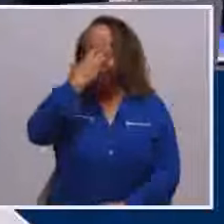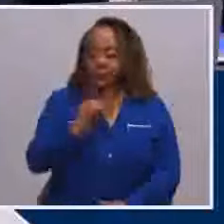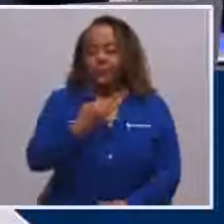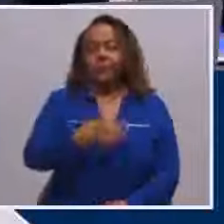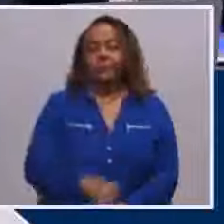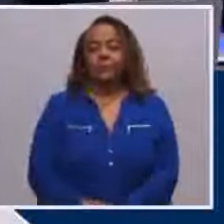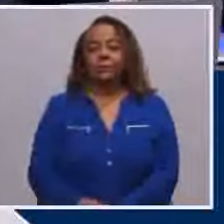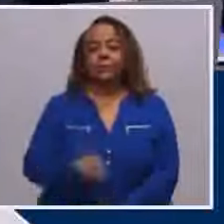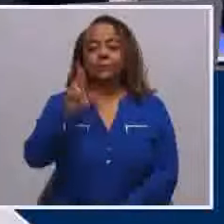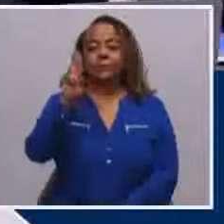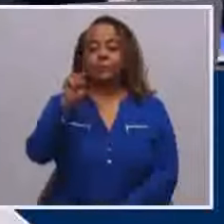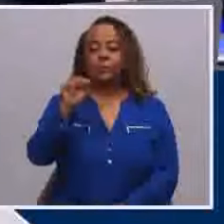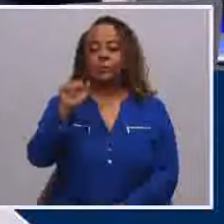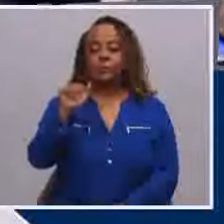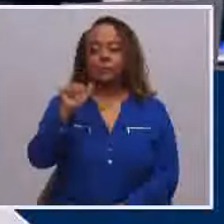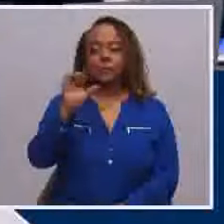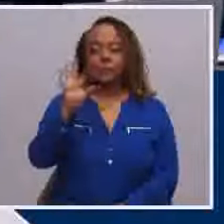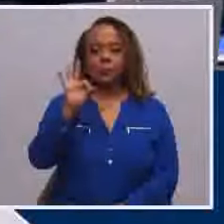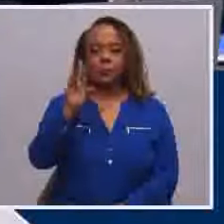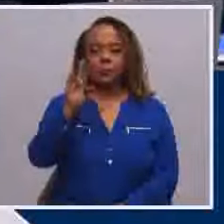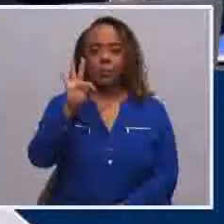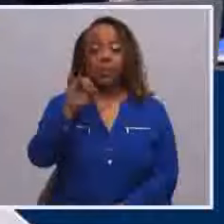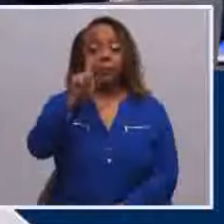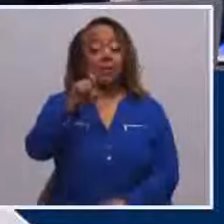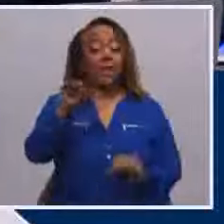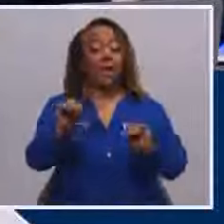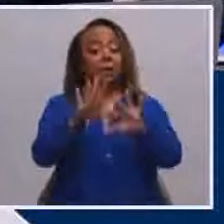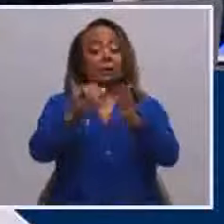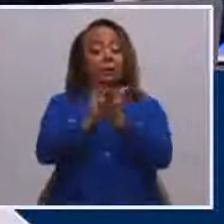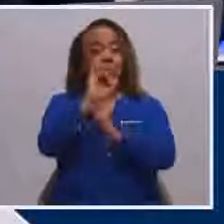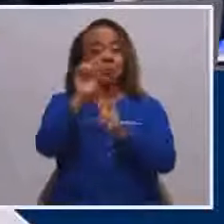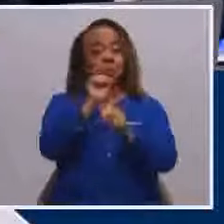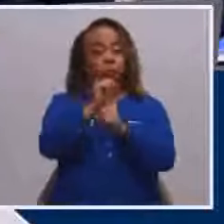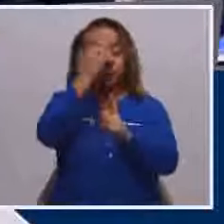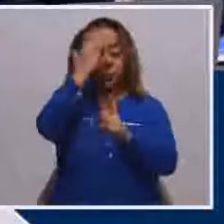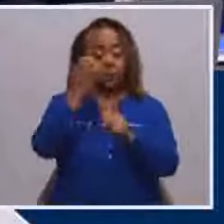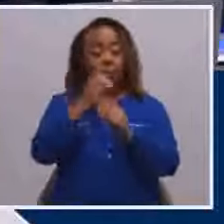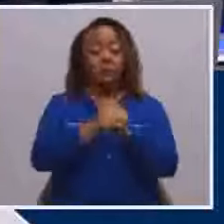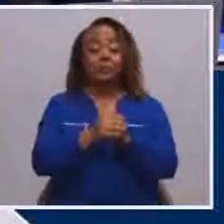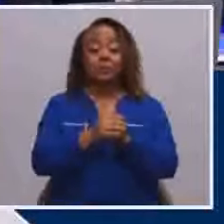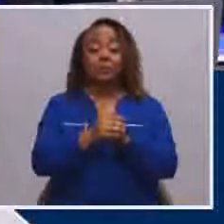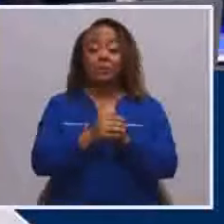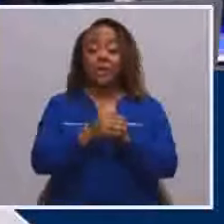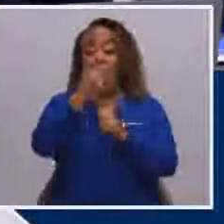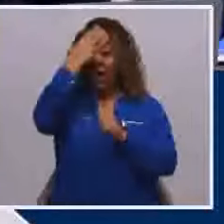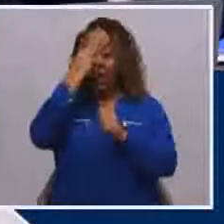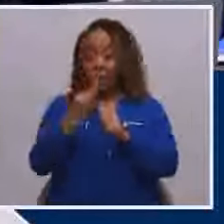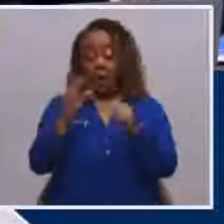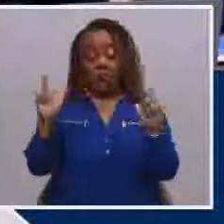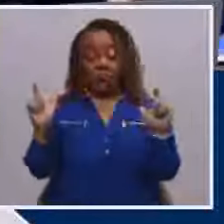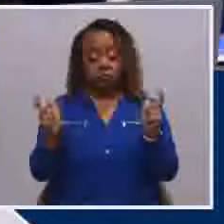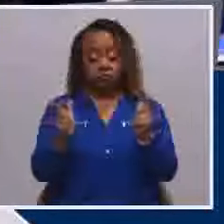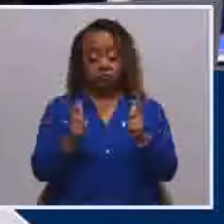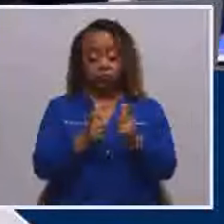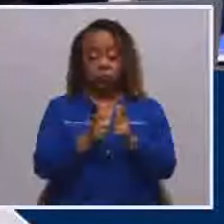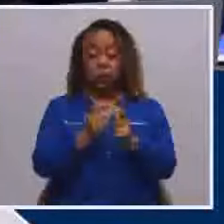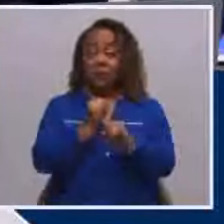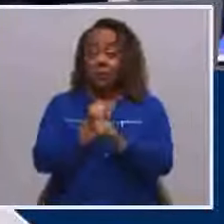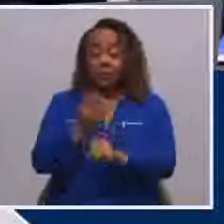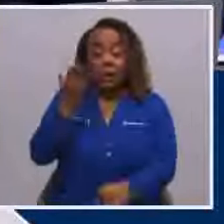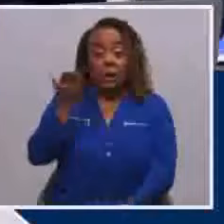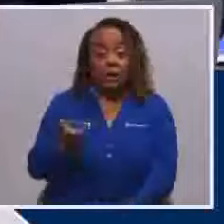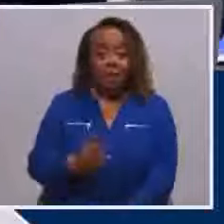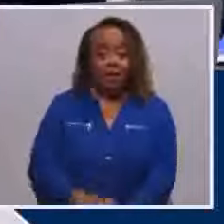unafut debería eh clarificar esta situación porque pierde credibilidad la